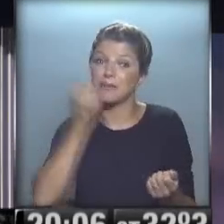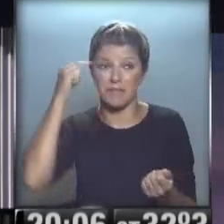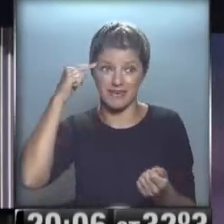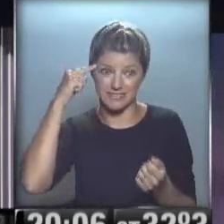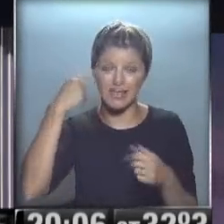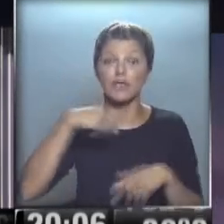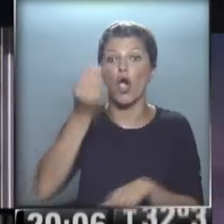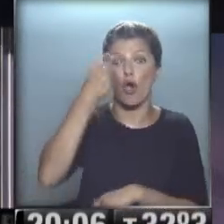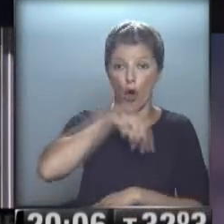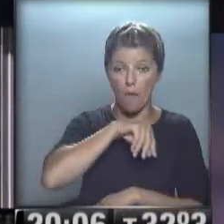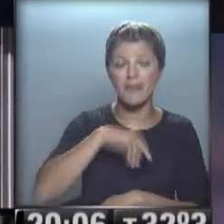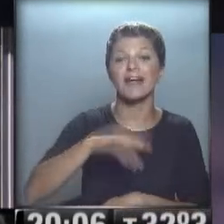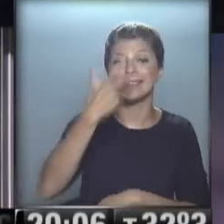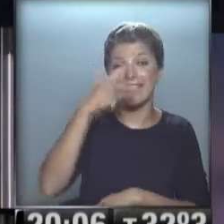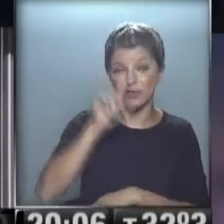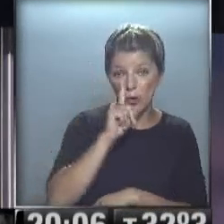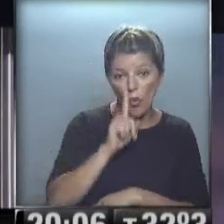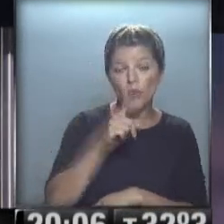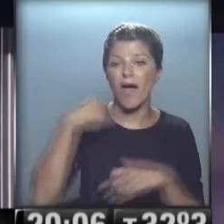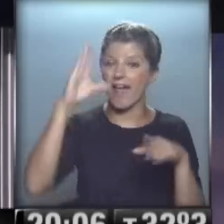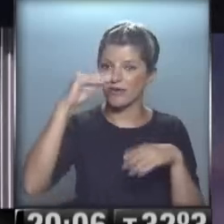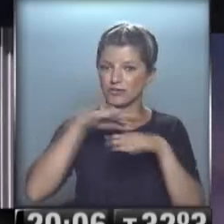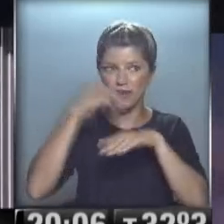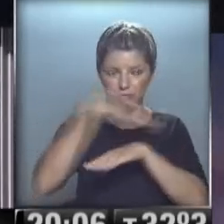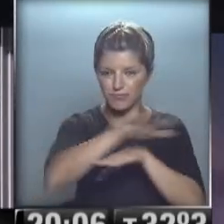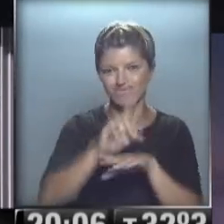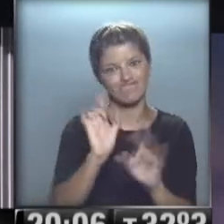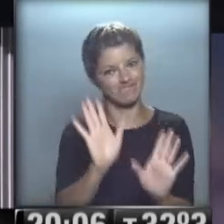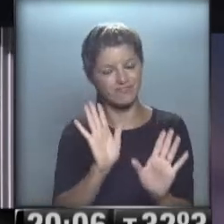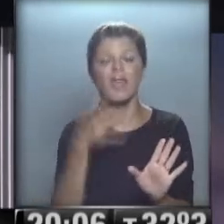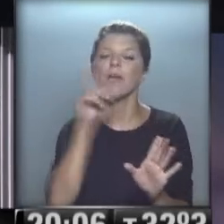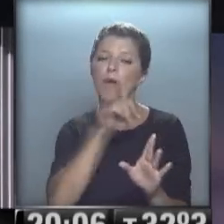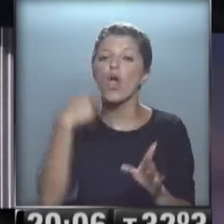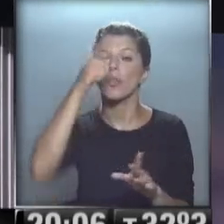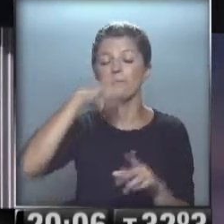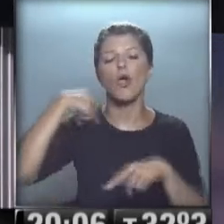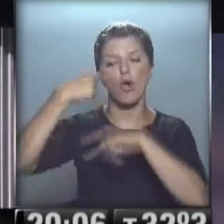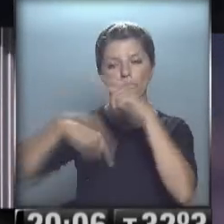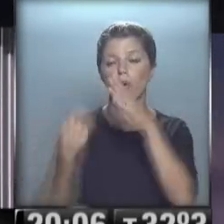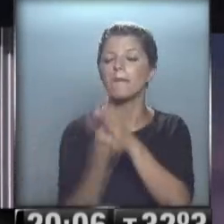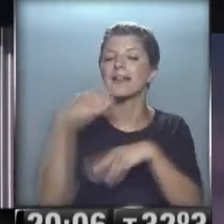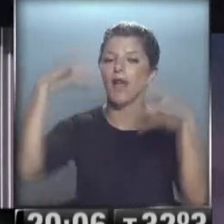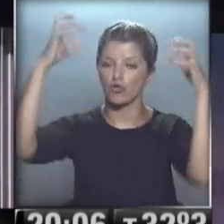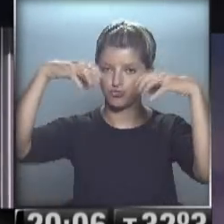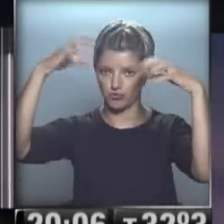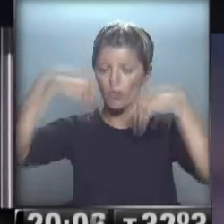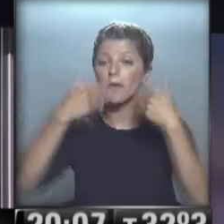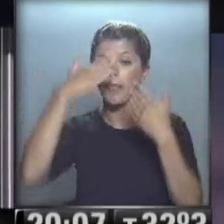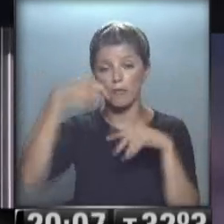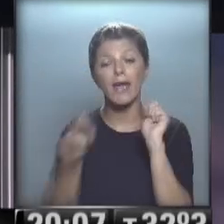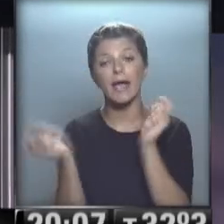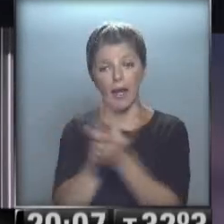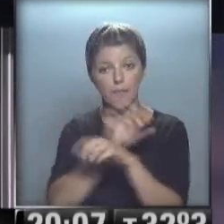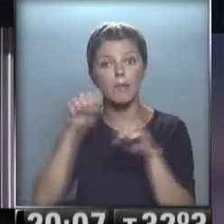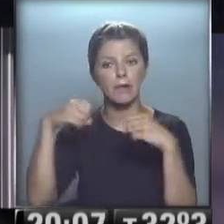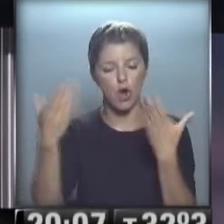libre, vaya teniéndolo en cuenta. El día domingo todavía algunos chaparrones, algunas tormentas en las primeras horas de la mañana, luego mejora el tiempo, será una